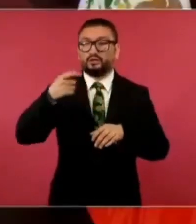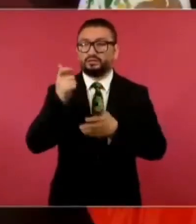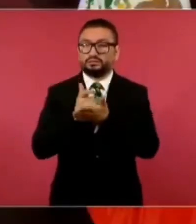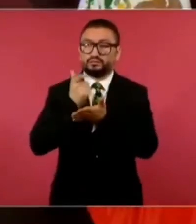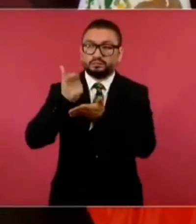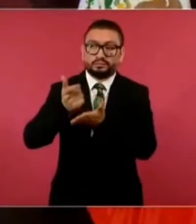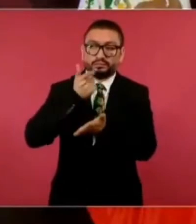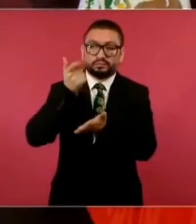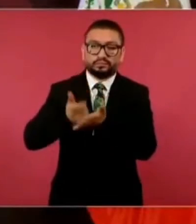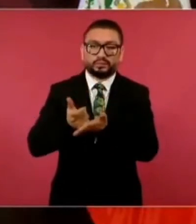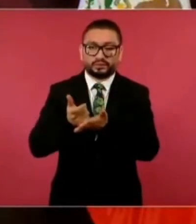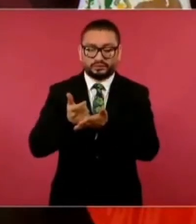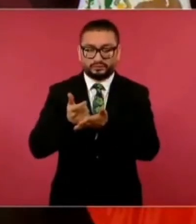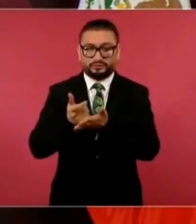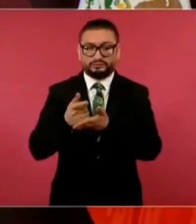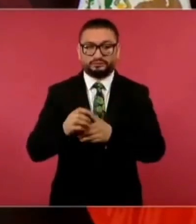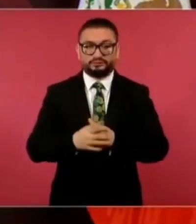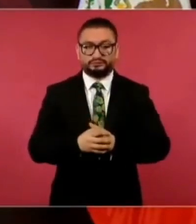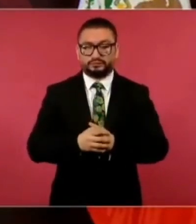por encargo.